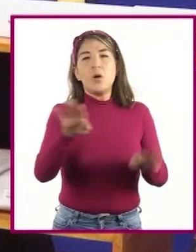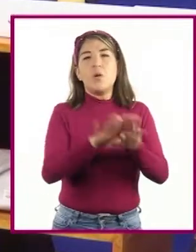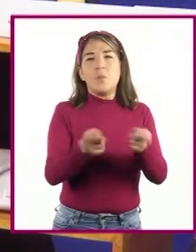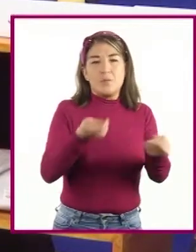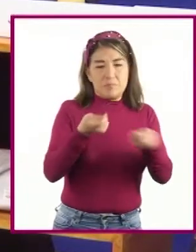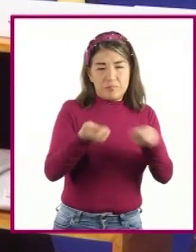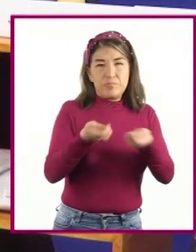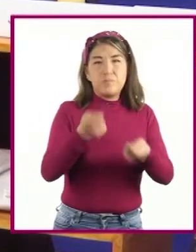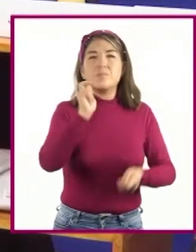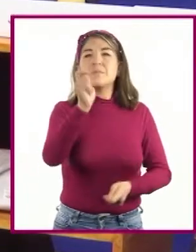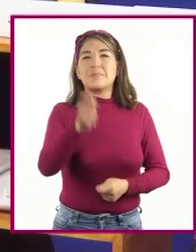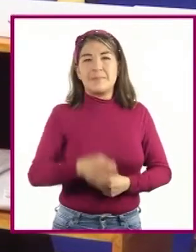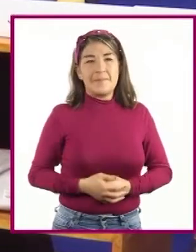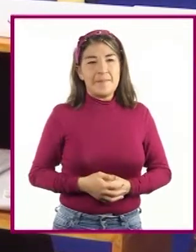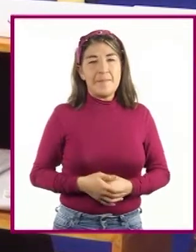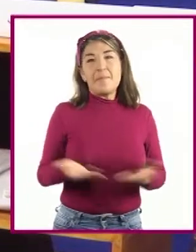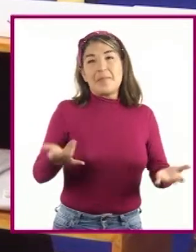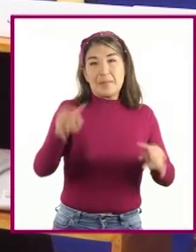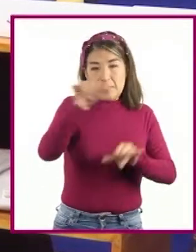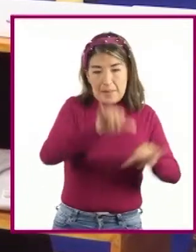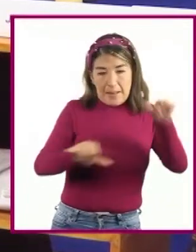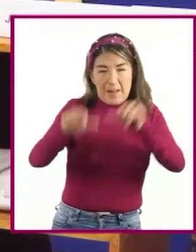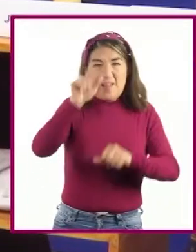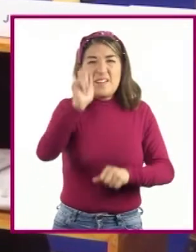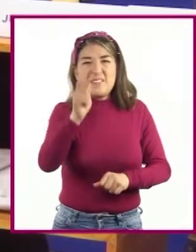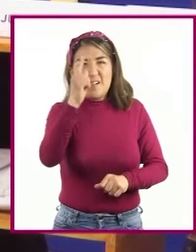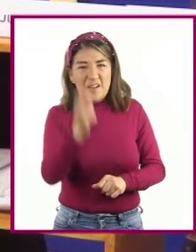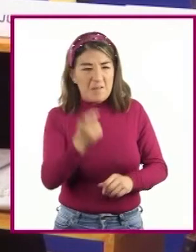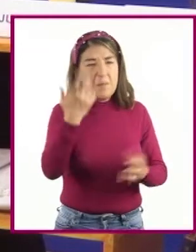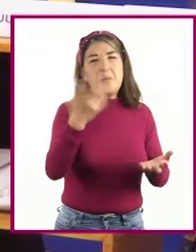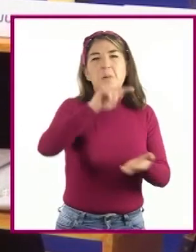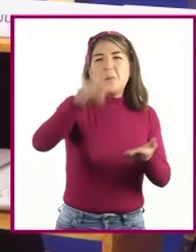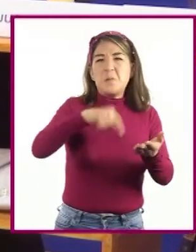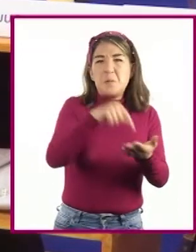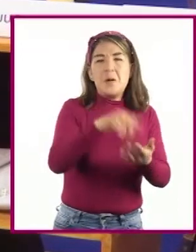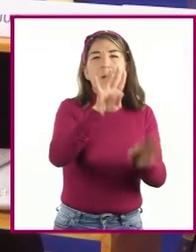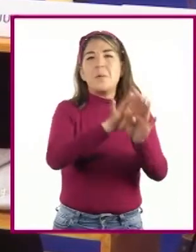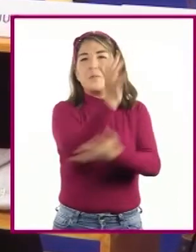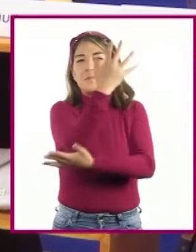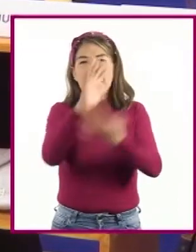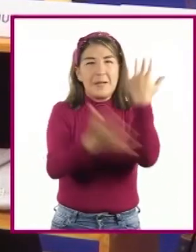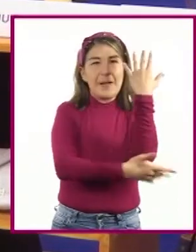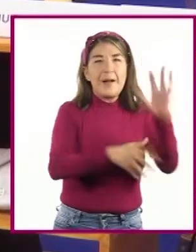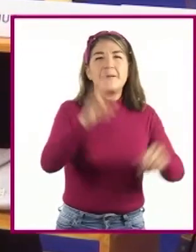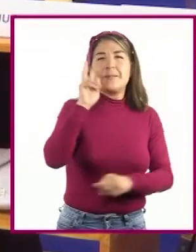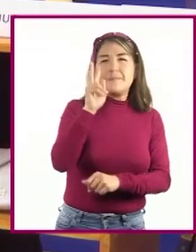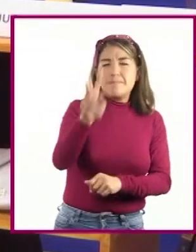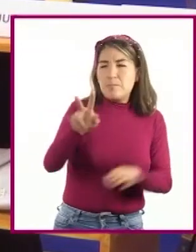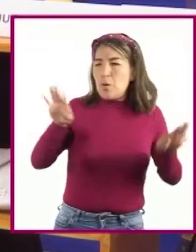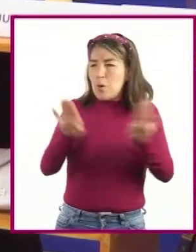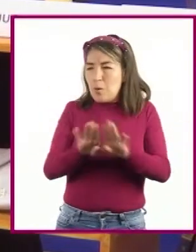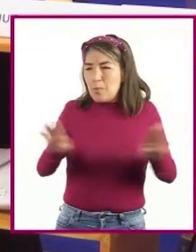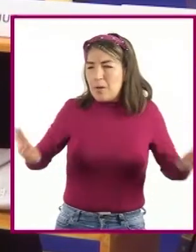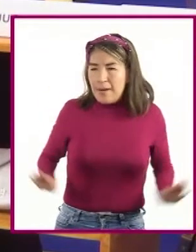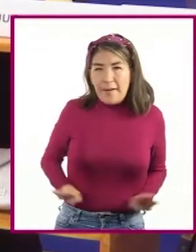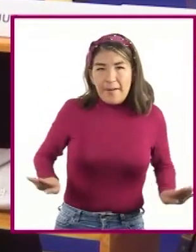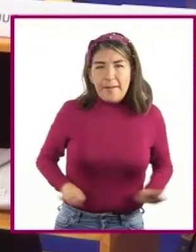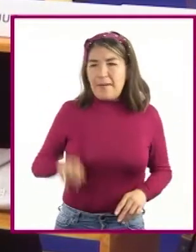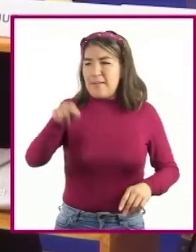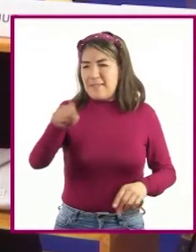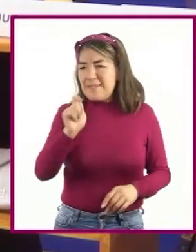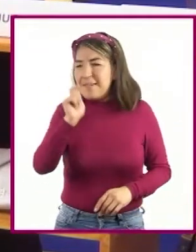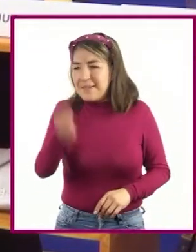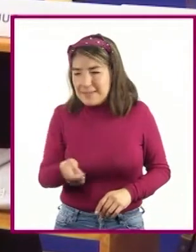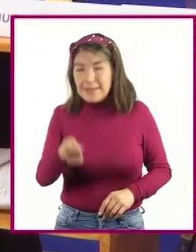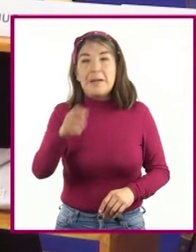ciertos factores, sustancias o ambientes y con ello observar el comportamiento y valorar si